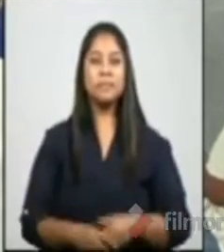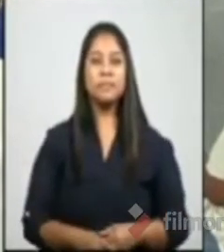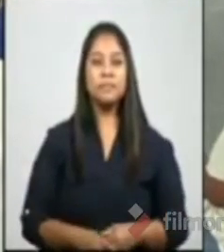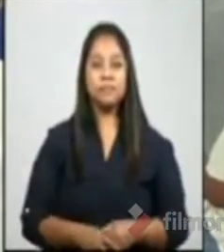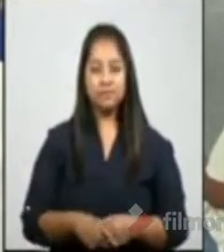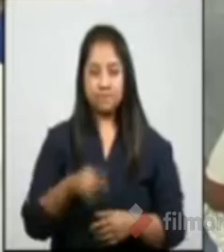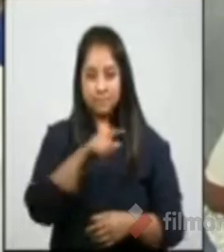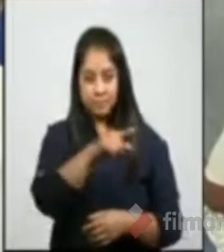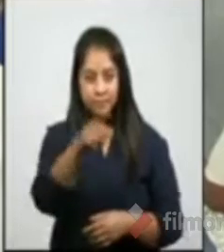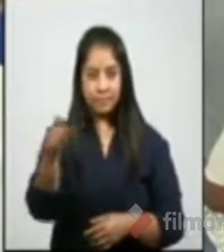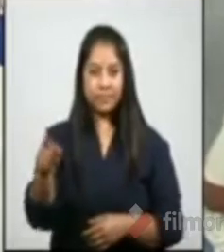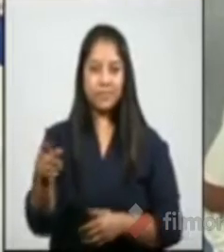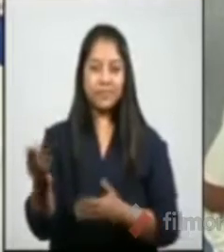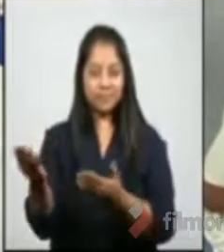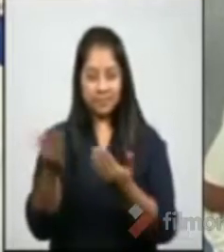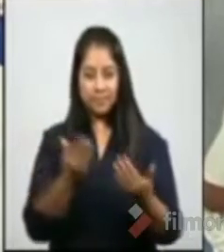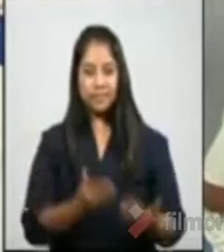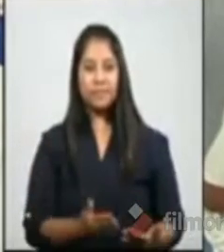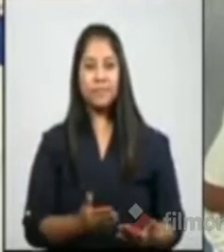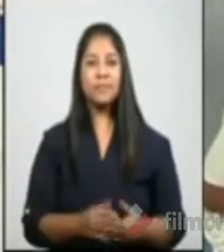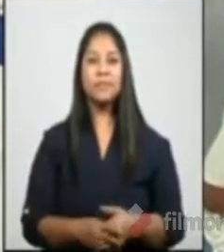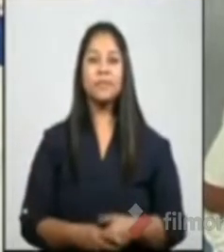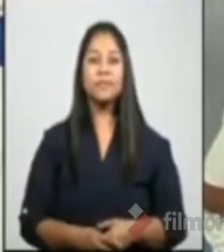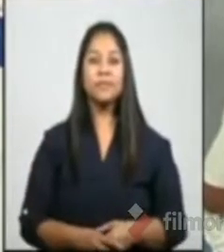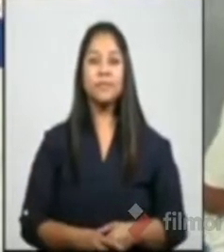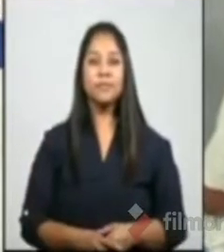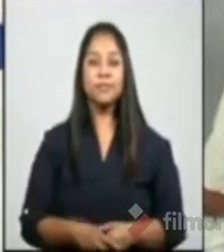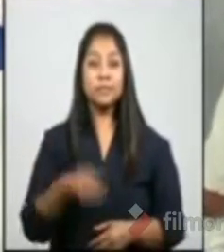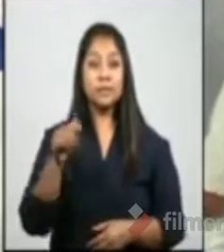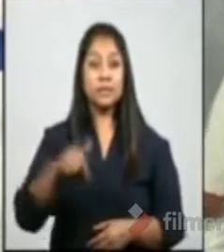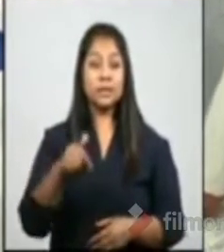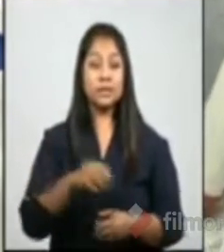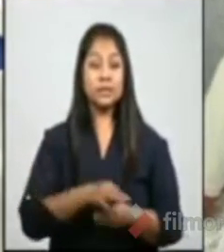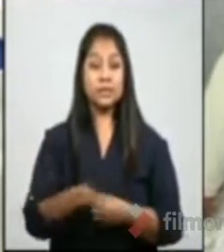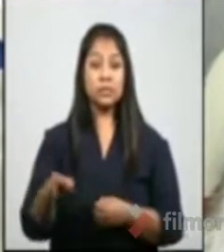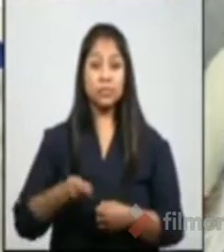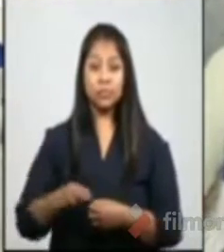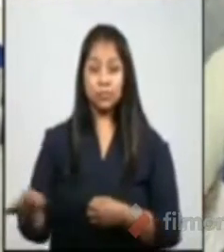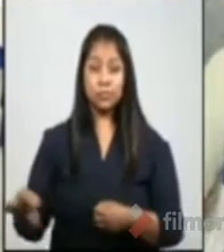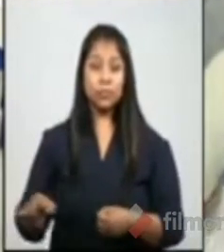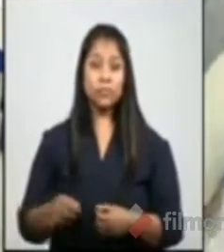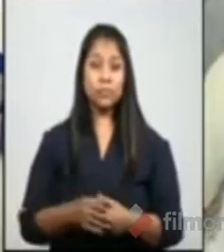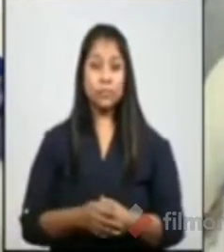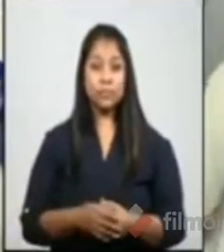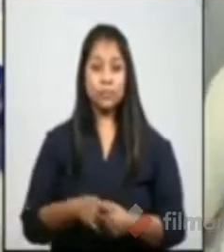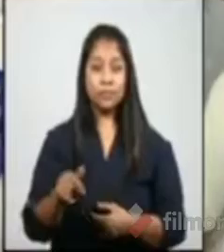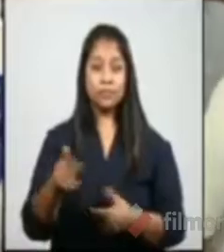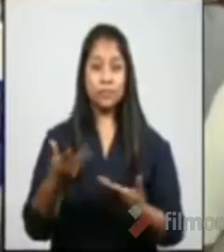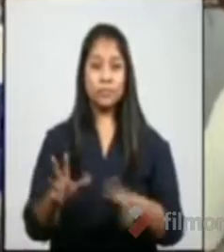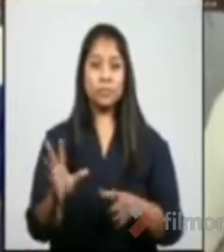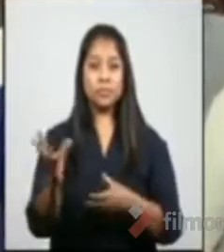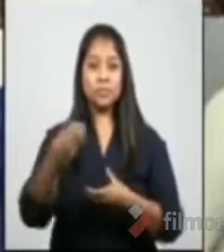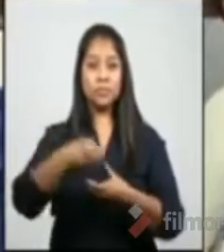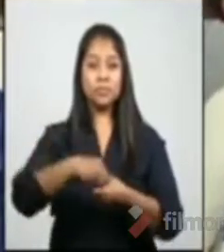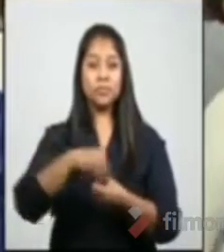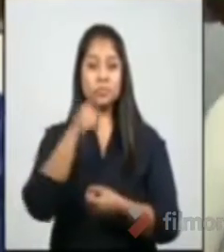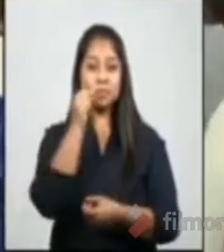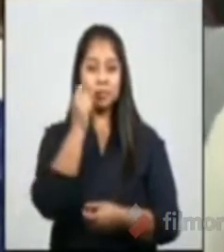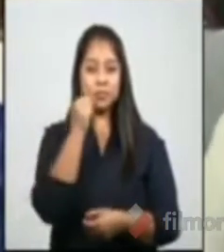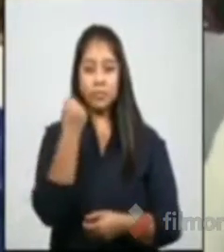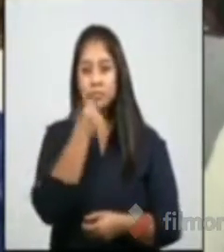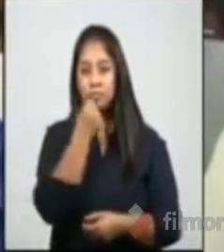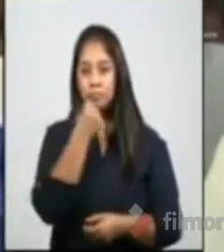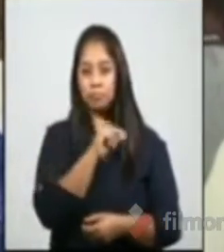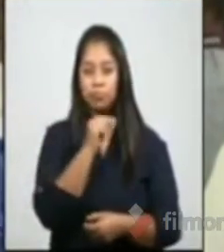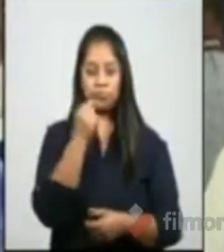sean ustedes bienvenidos a este pueblo conformado de mujeres y hombres